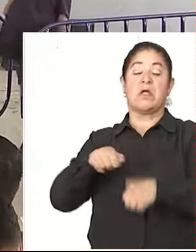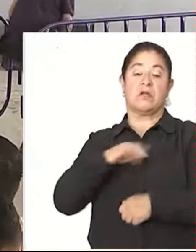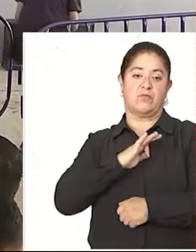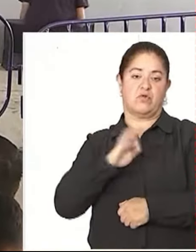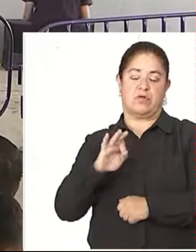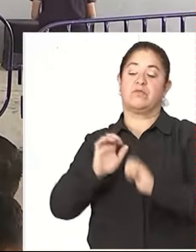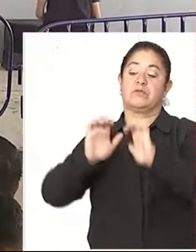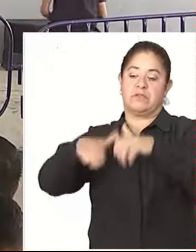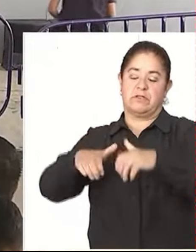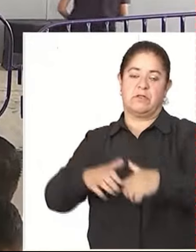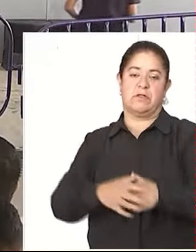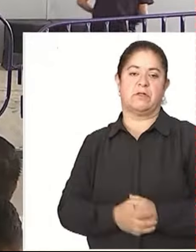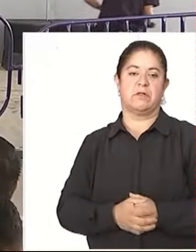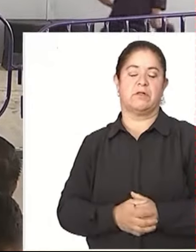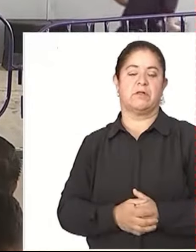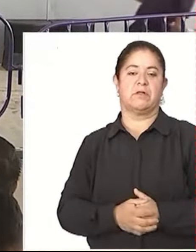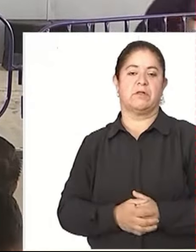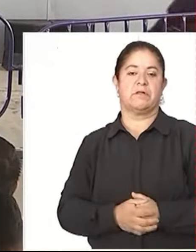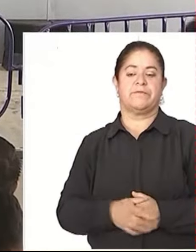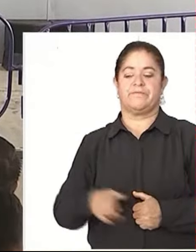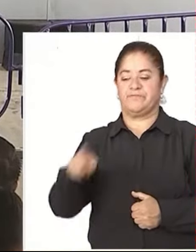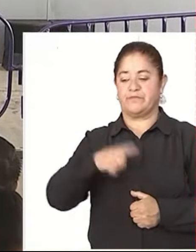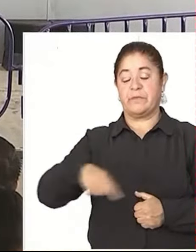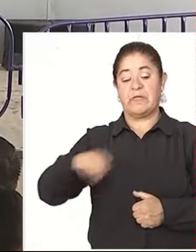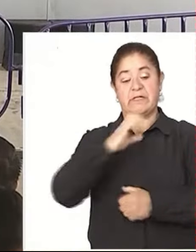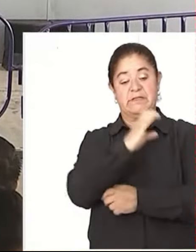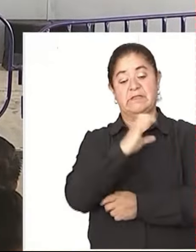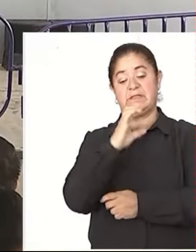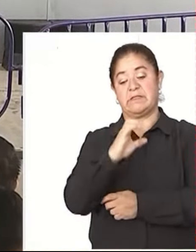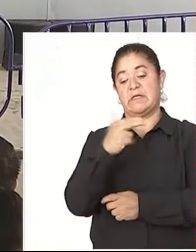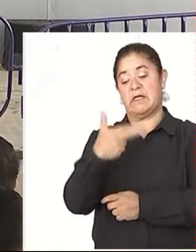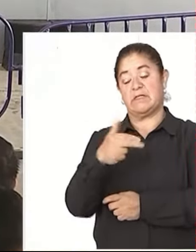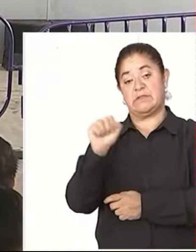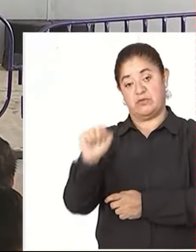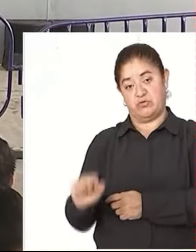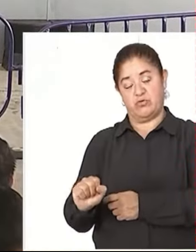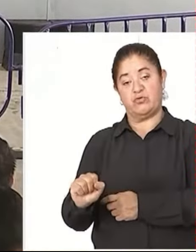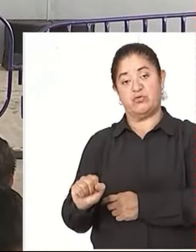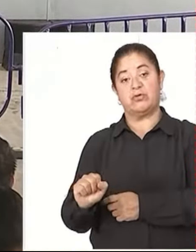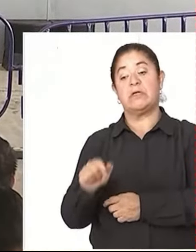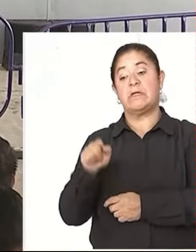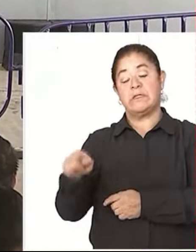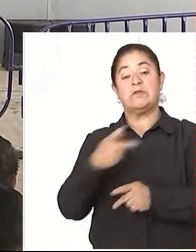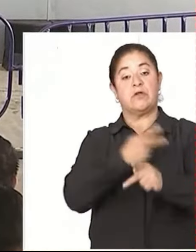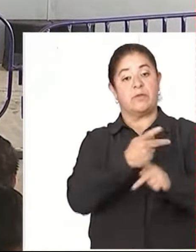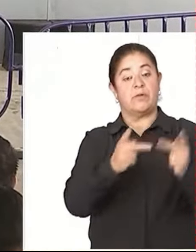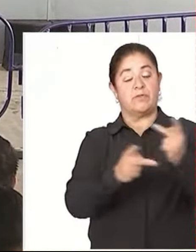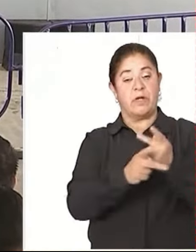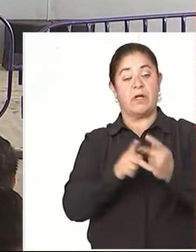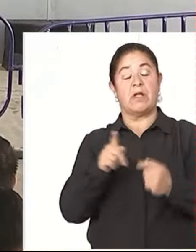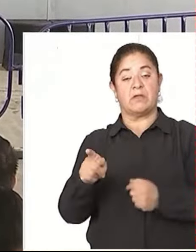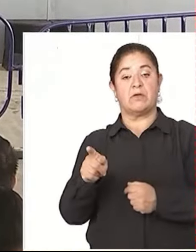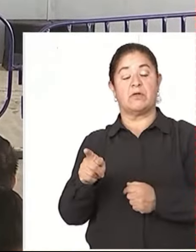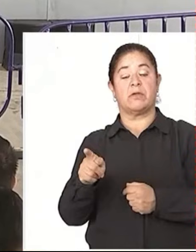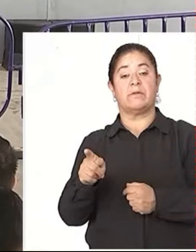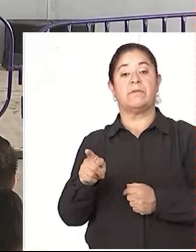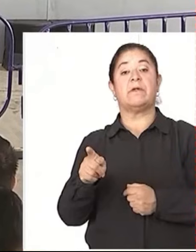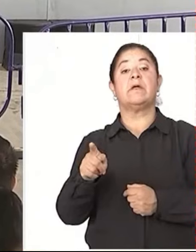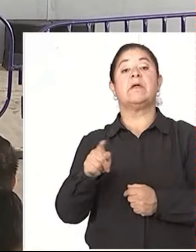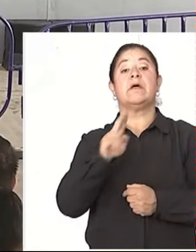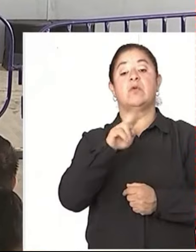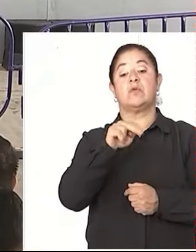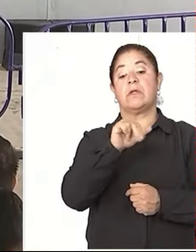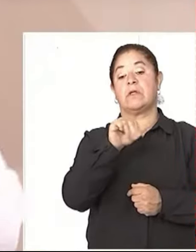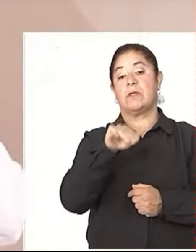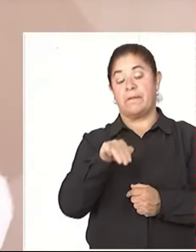Obrador ha sido bastante claro y nos ha dicho que el gobierno debe de hacer eso que no ese es el trabajo de